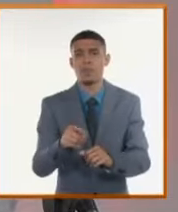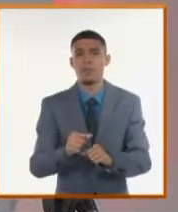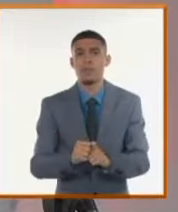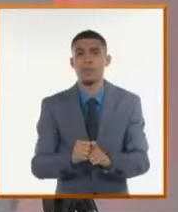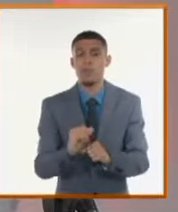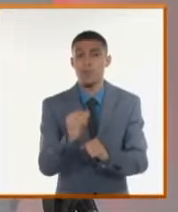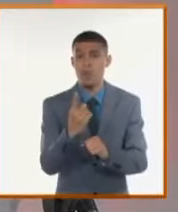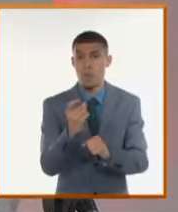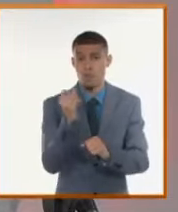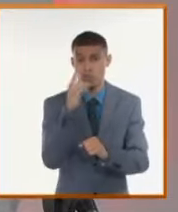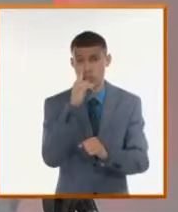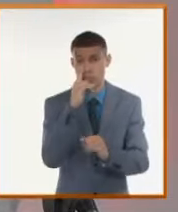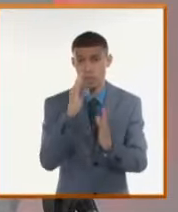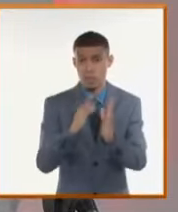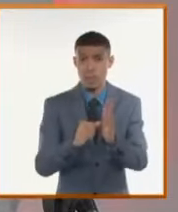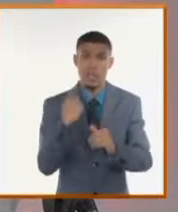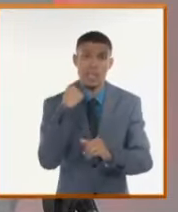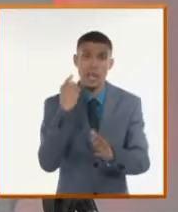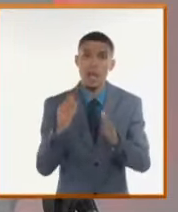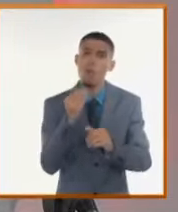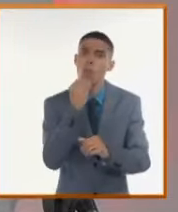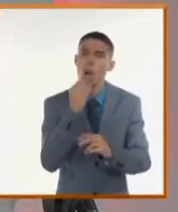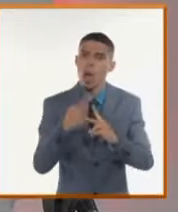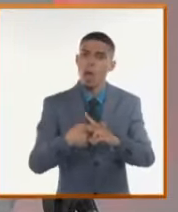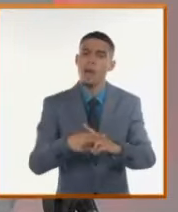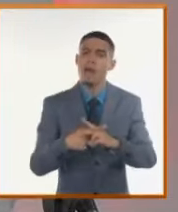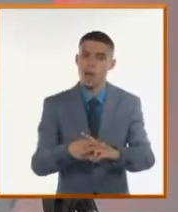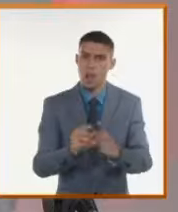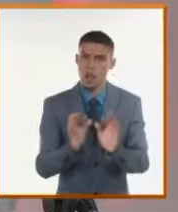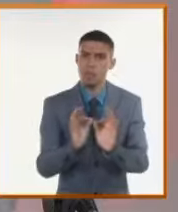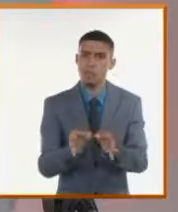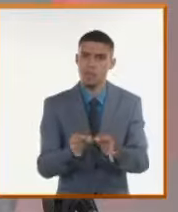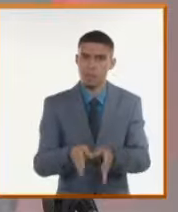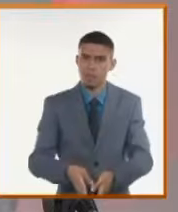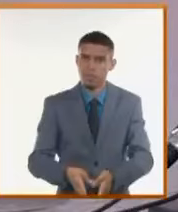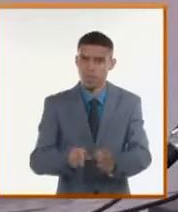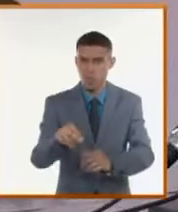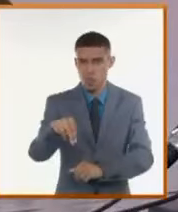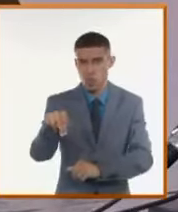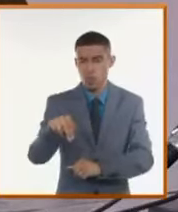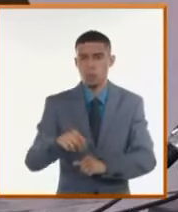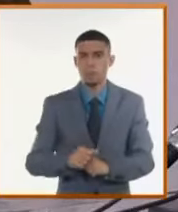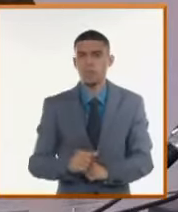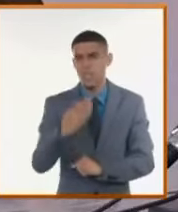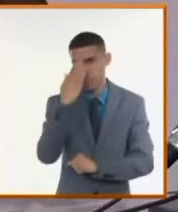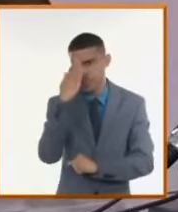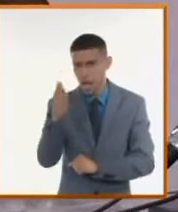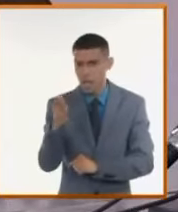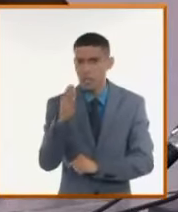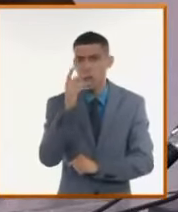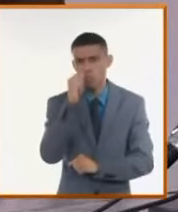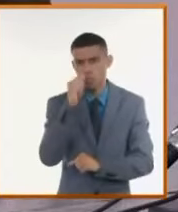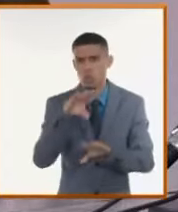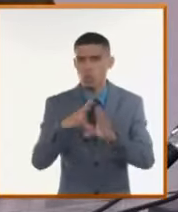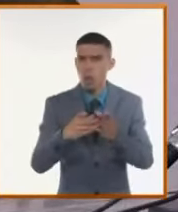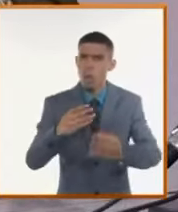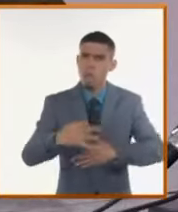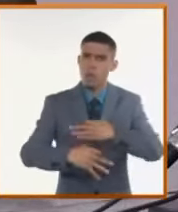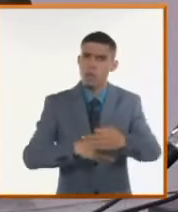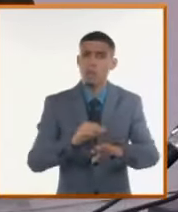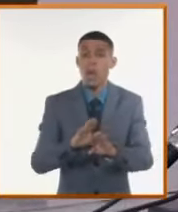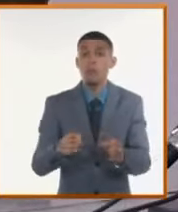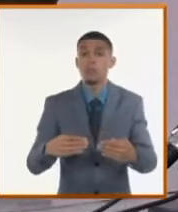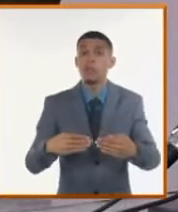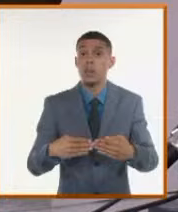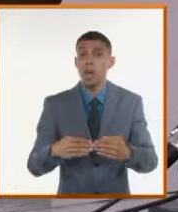semestre ya se de se restablezca el paso por por línea Norte Gracias alari por estas informaciones bueno Luis Roberto vamos cerrando